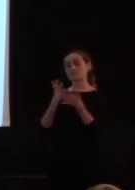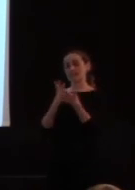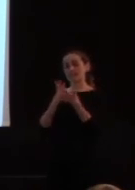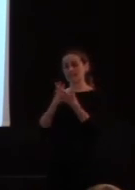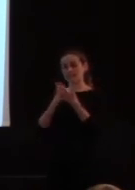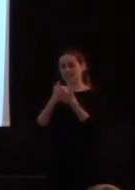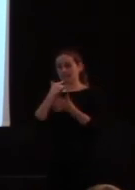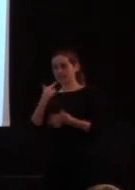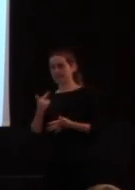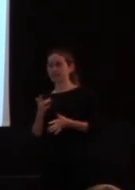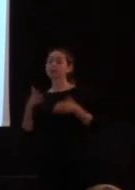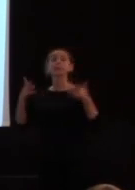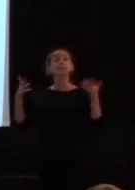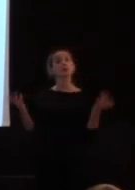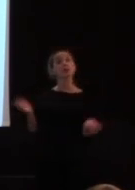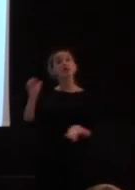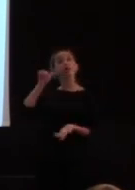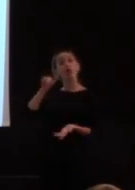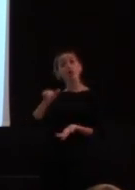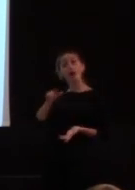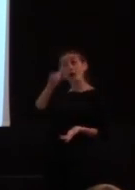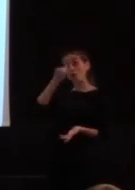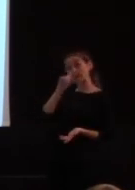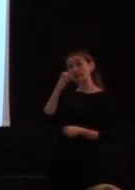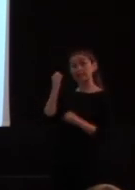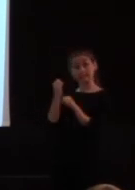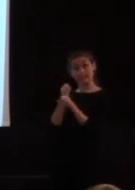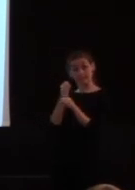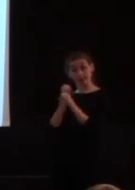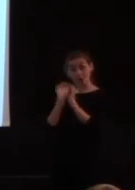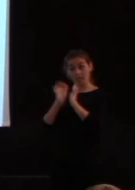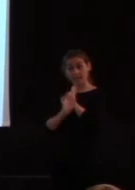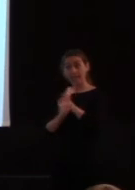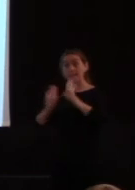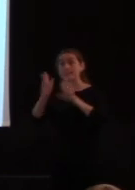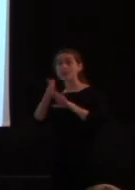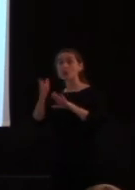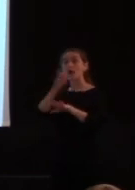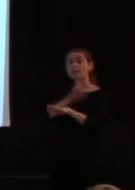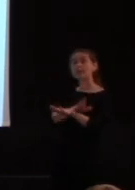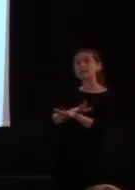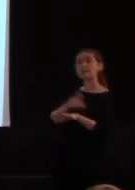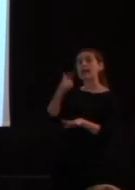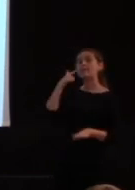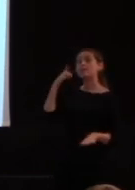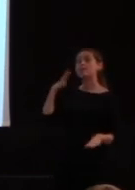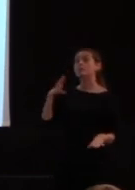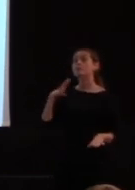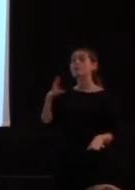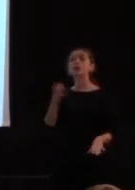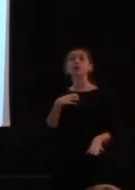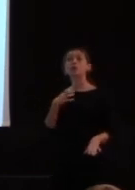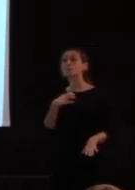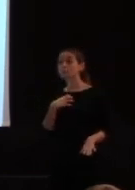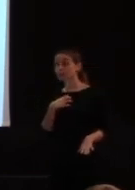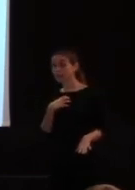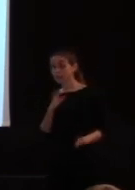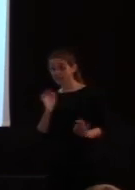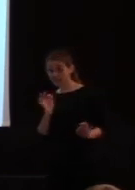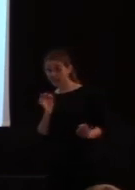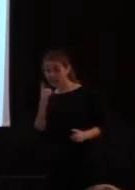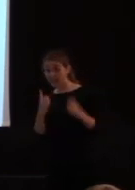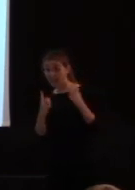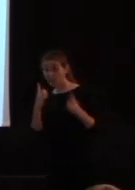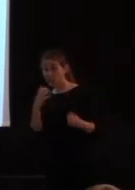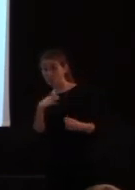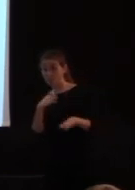bueno, hoy vamos a hacer este trabajo de esta tarea, pero antes, a ver, por favor, por los que no habéis podido, ¿verdad? Y los cuantos que no habéis tenido